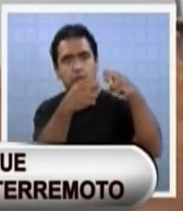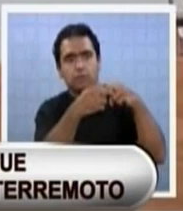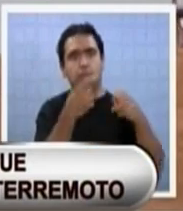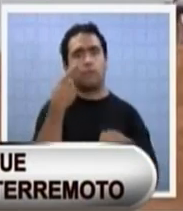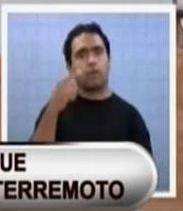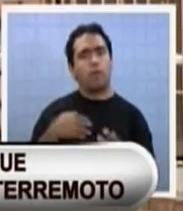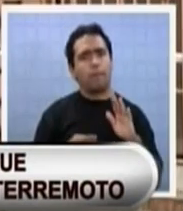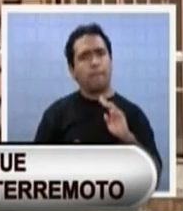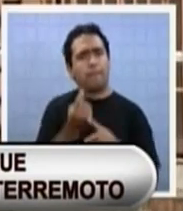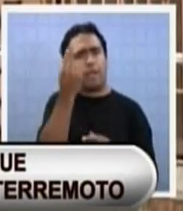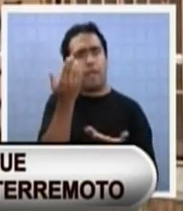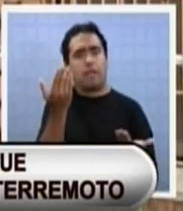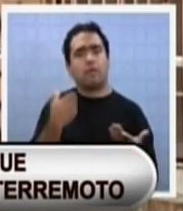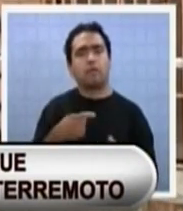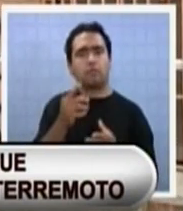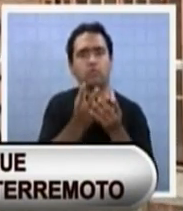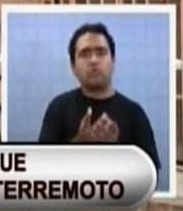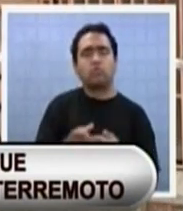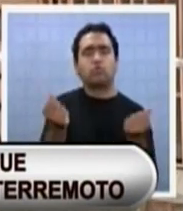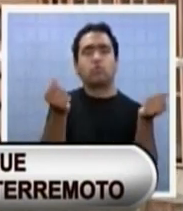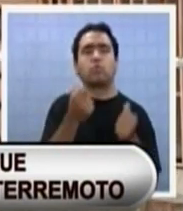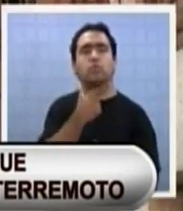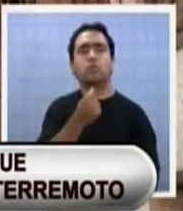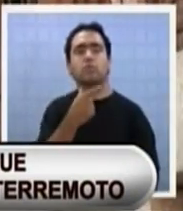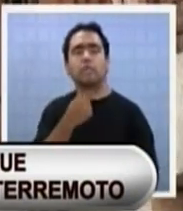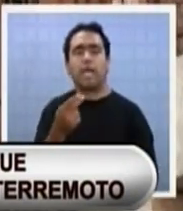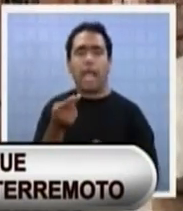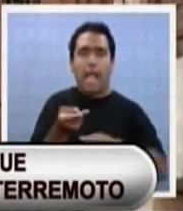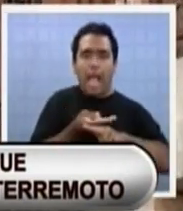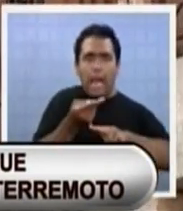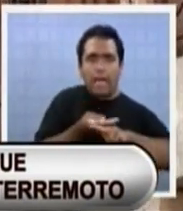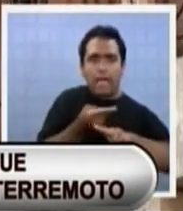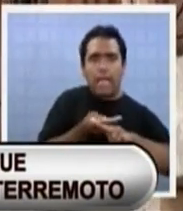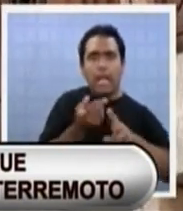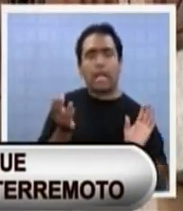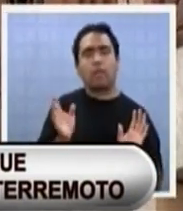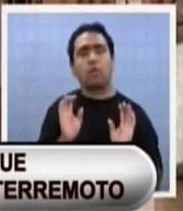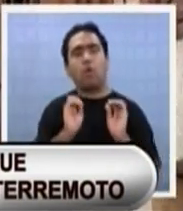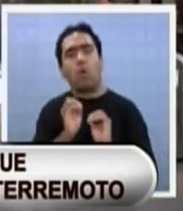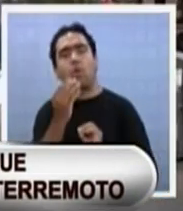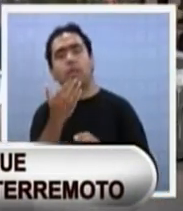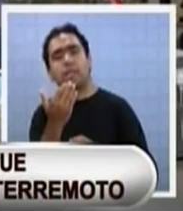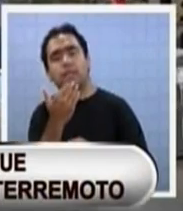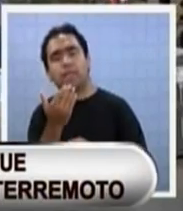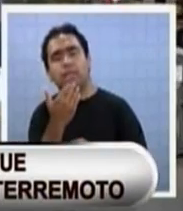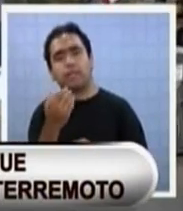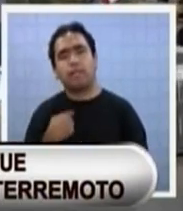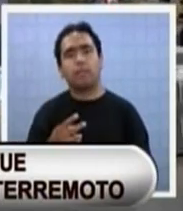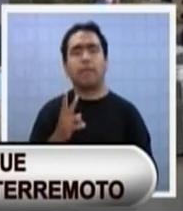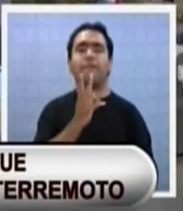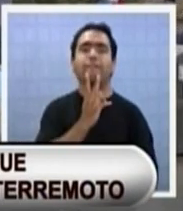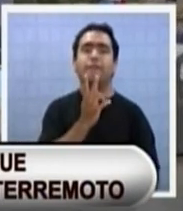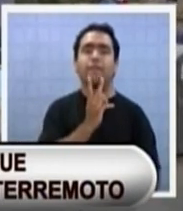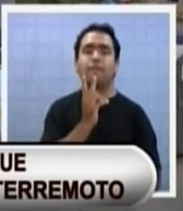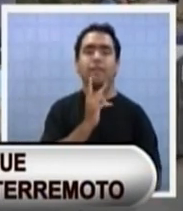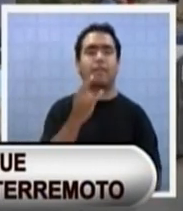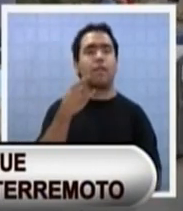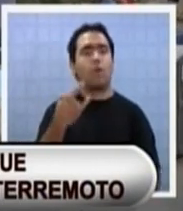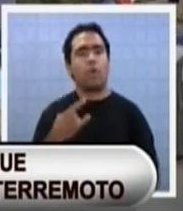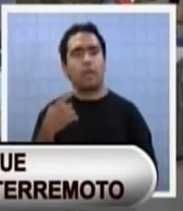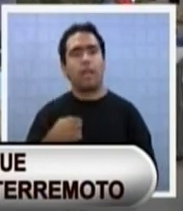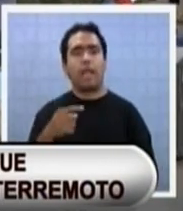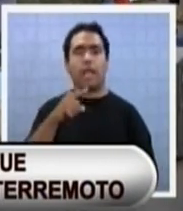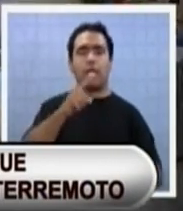la prioridad es que las soluciones vengan a través de subsidios de arriendo o bien la instalación de viviendas de emergencia en terrenos de